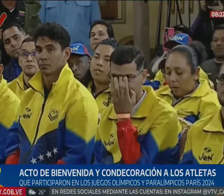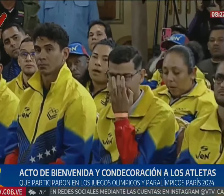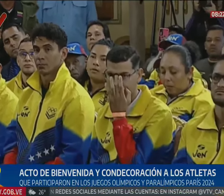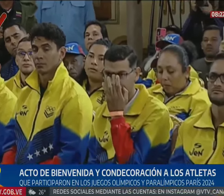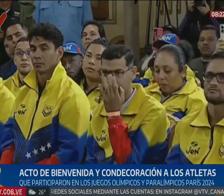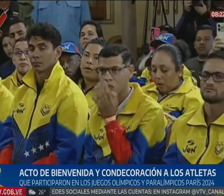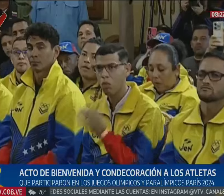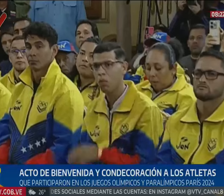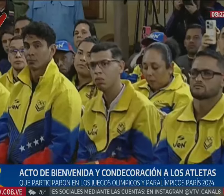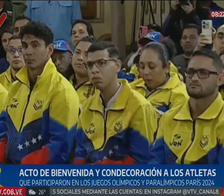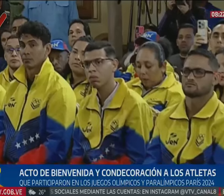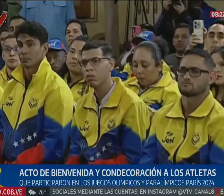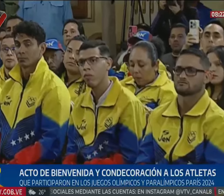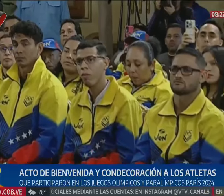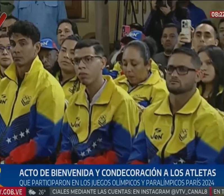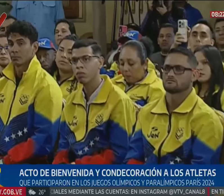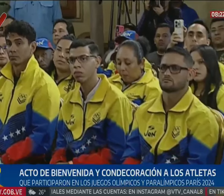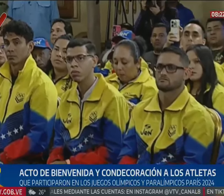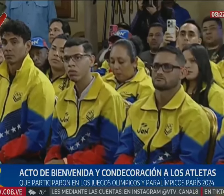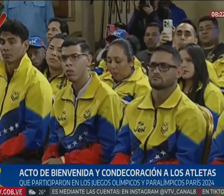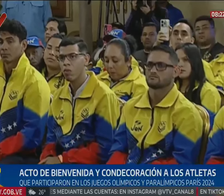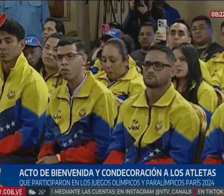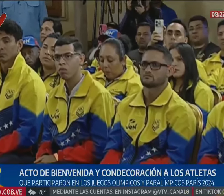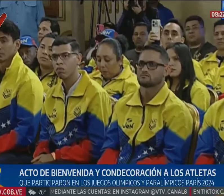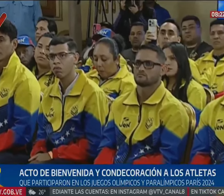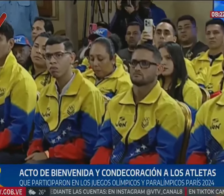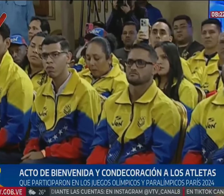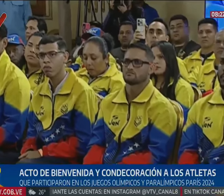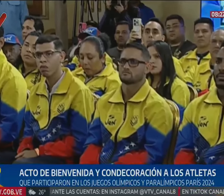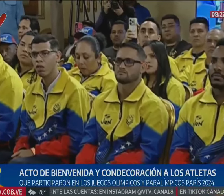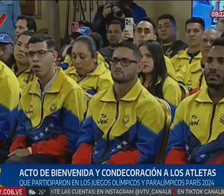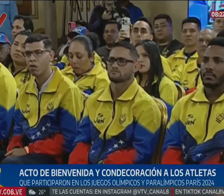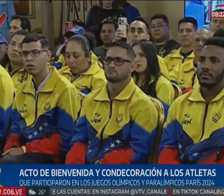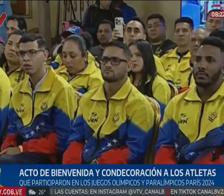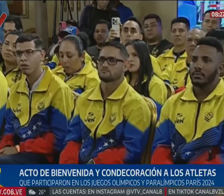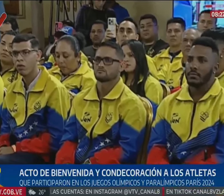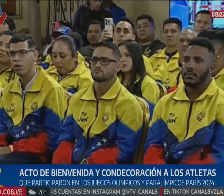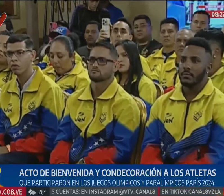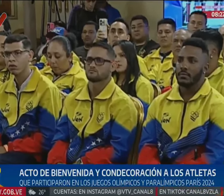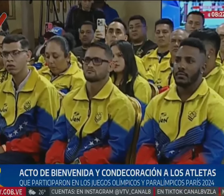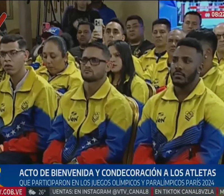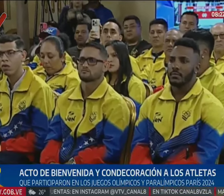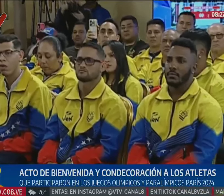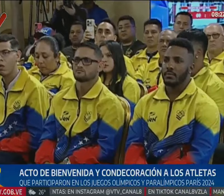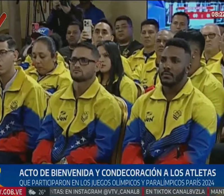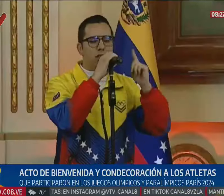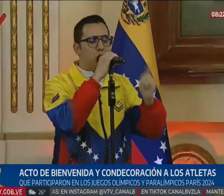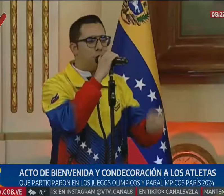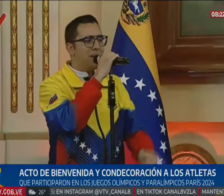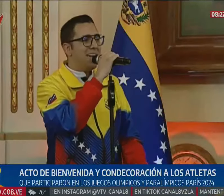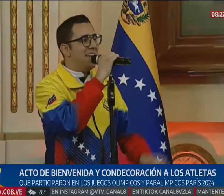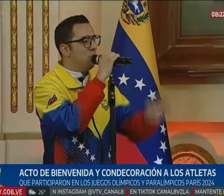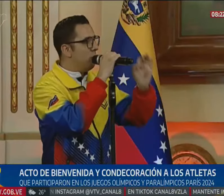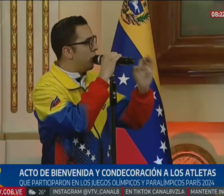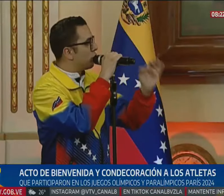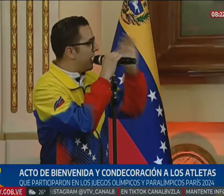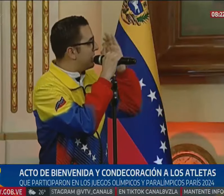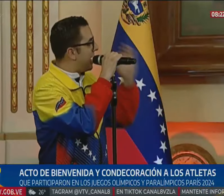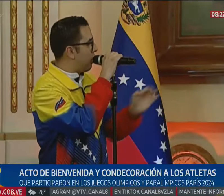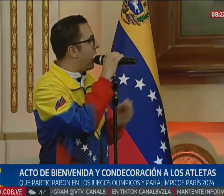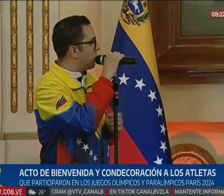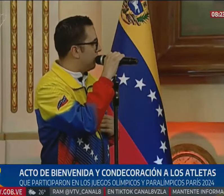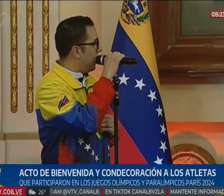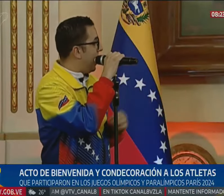presidente, que de 79 países que lograron medallas, Venezuela fue uno de esos países en estos Juegos Paralímpicos, logrando el